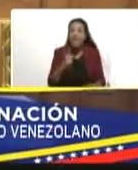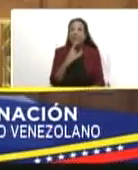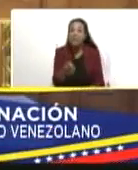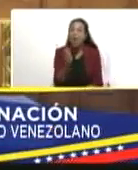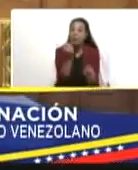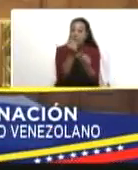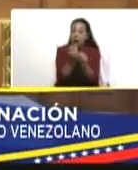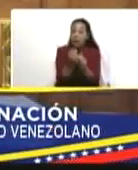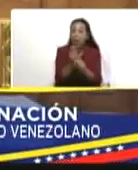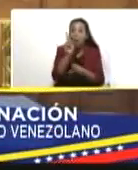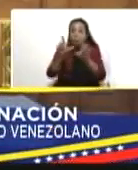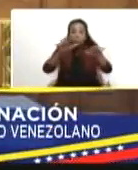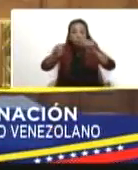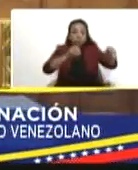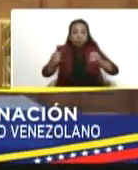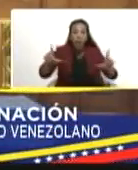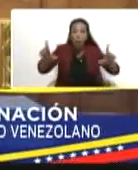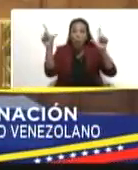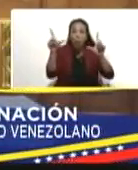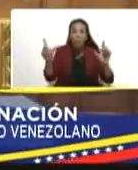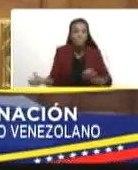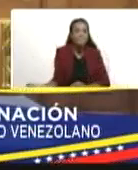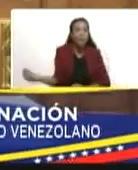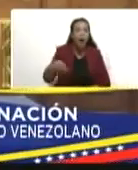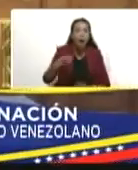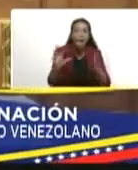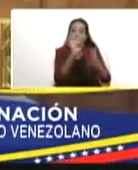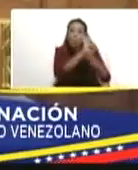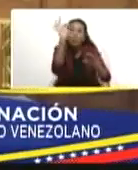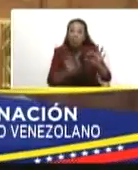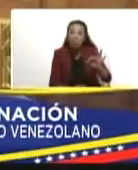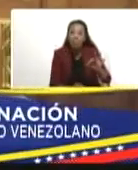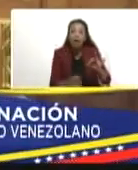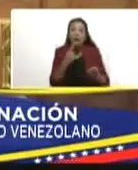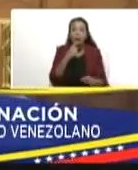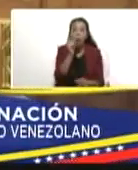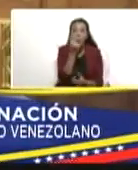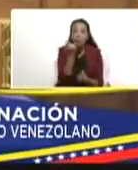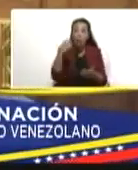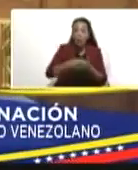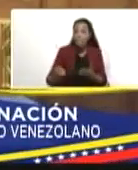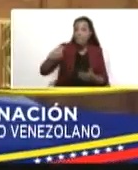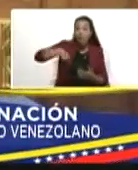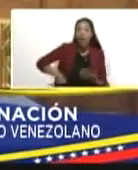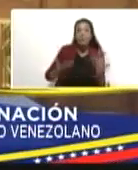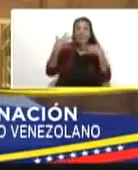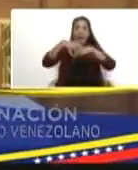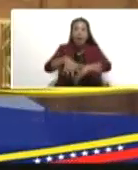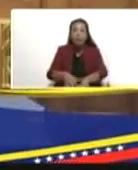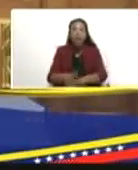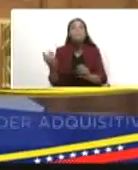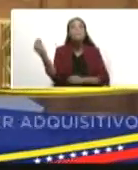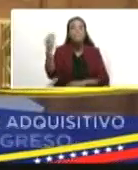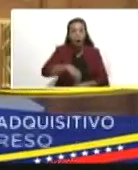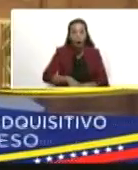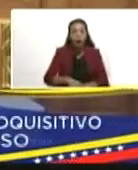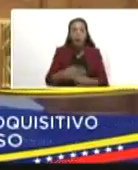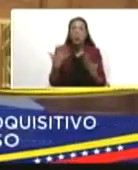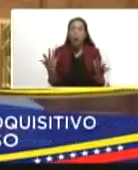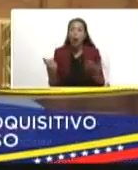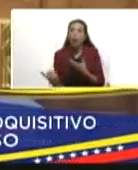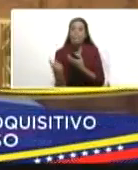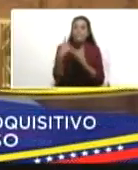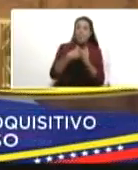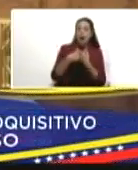y trabajadoras vamos a Elevar el ingreso mínimo integral y lo vamos a